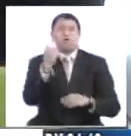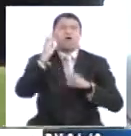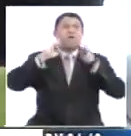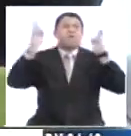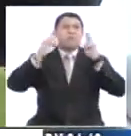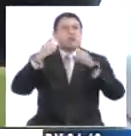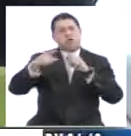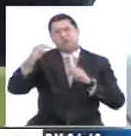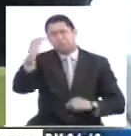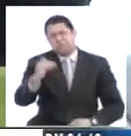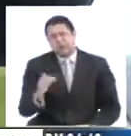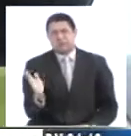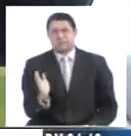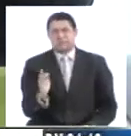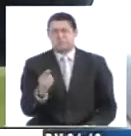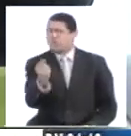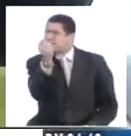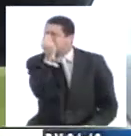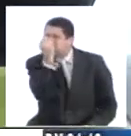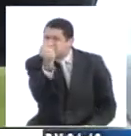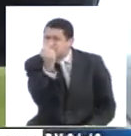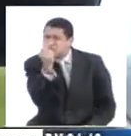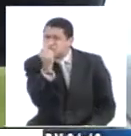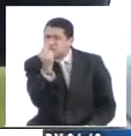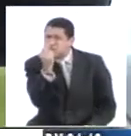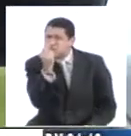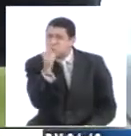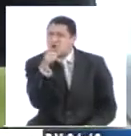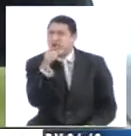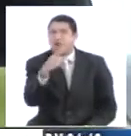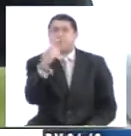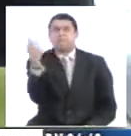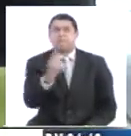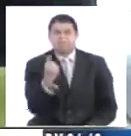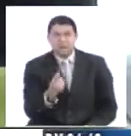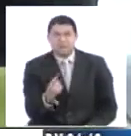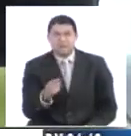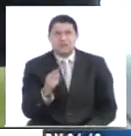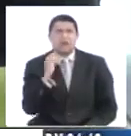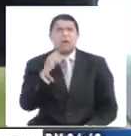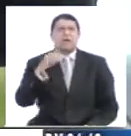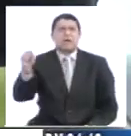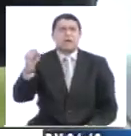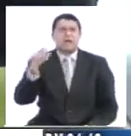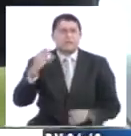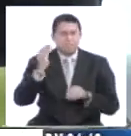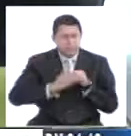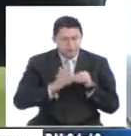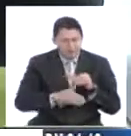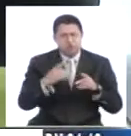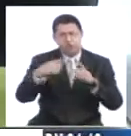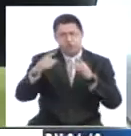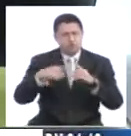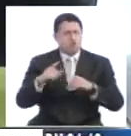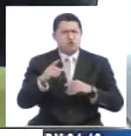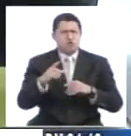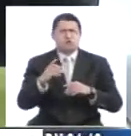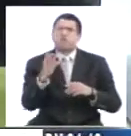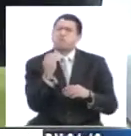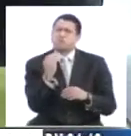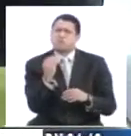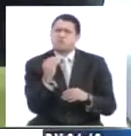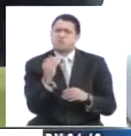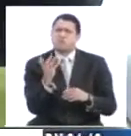otras pero hay muchas en el mercado ningún ninguna debatido de que vino pt batido de este batido lo otro eso funciona mucho a